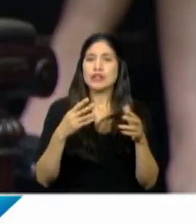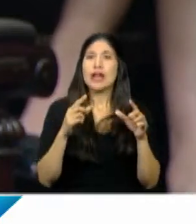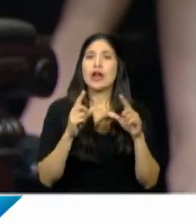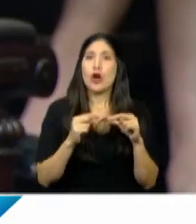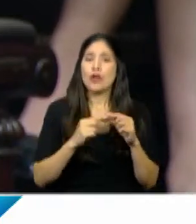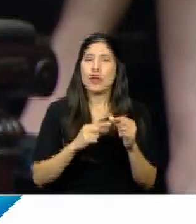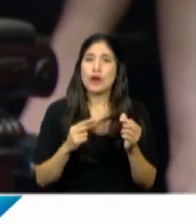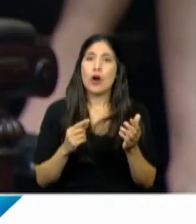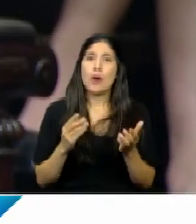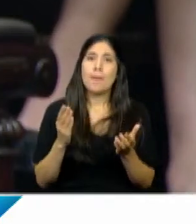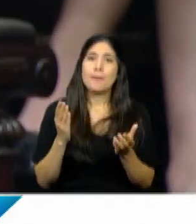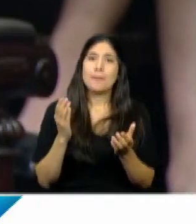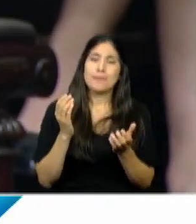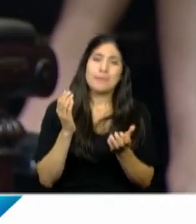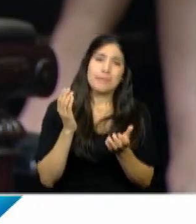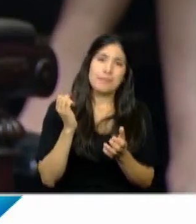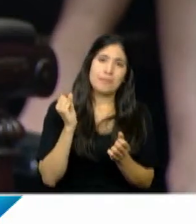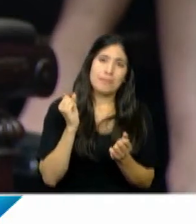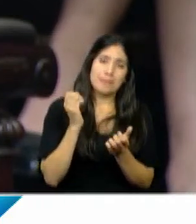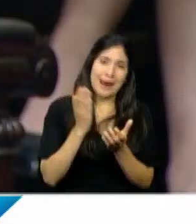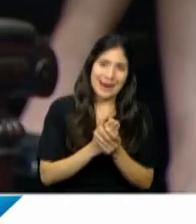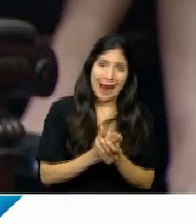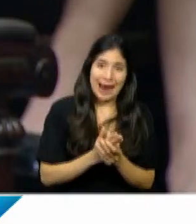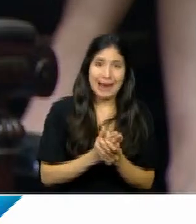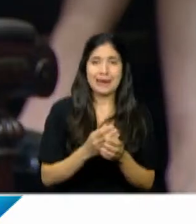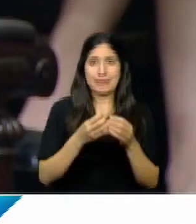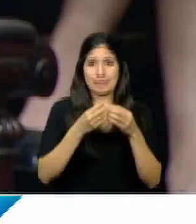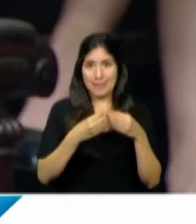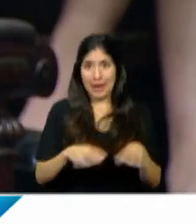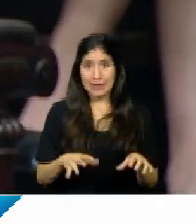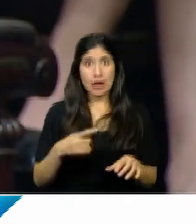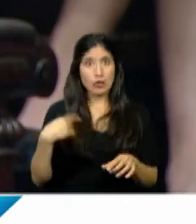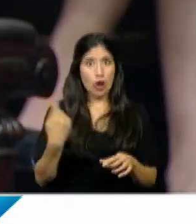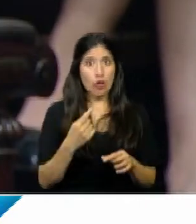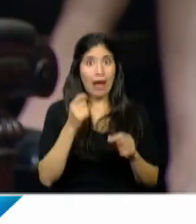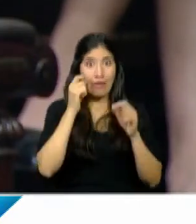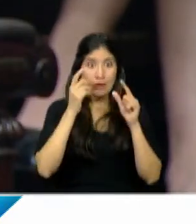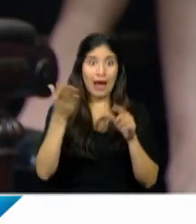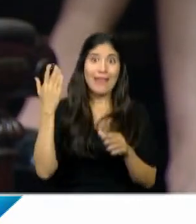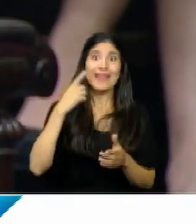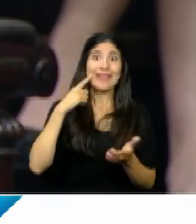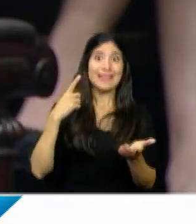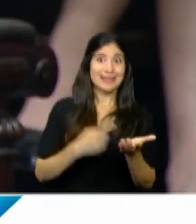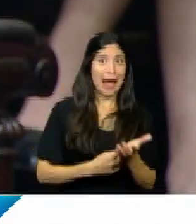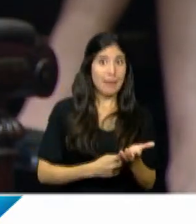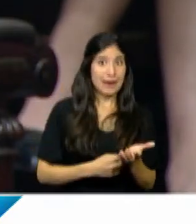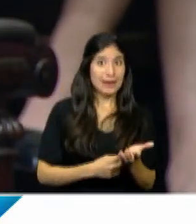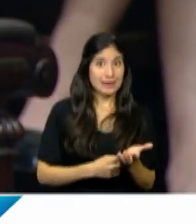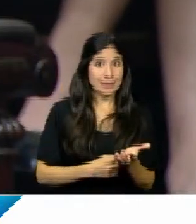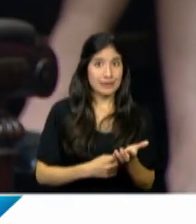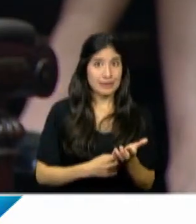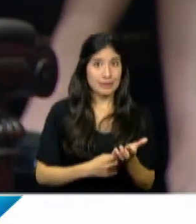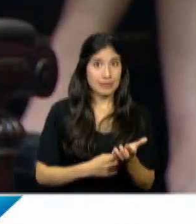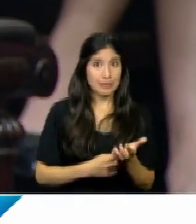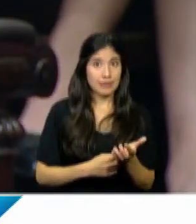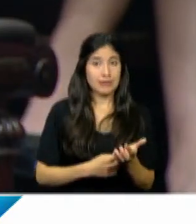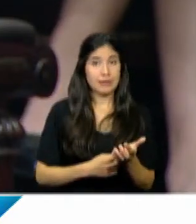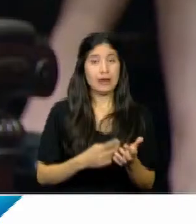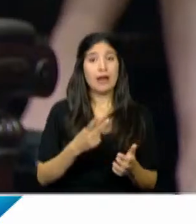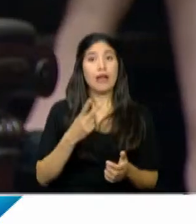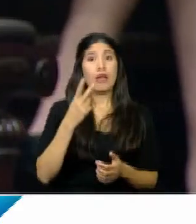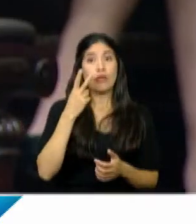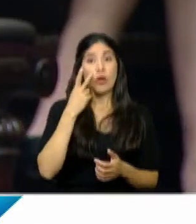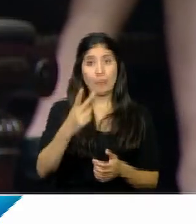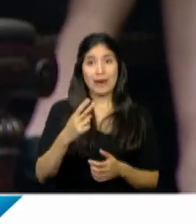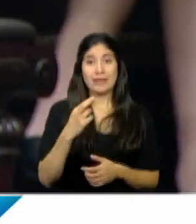en primer lugar se lo hizo teniendo presente o siguiendo el dictamen del año 2019, cuando